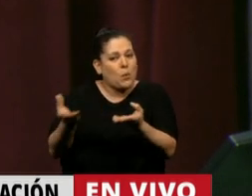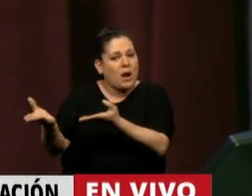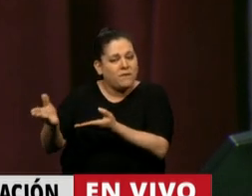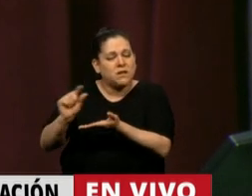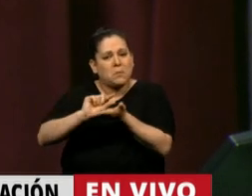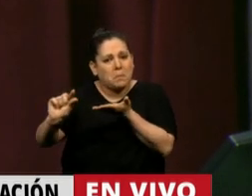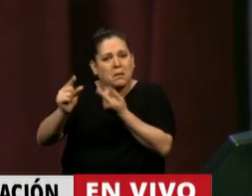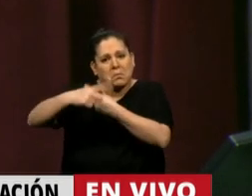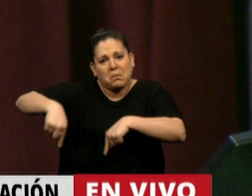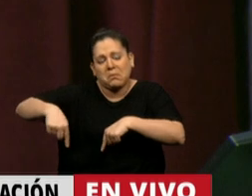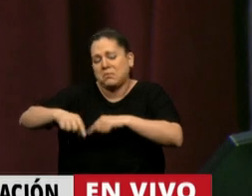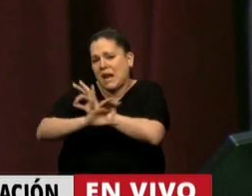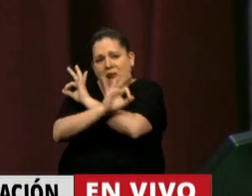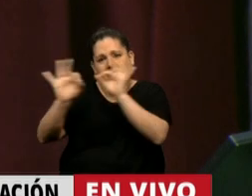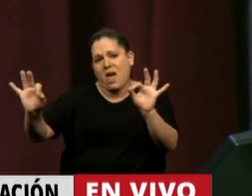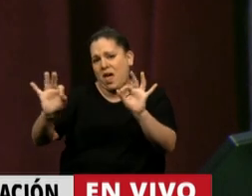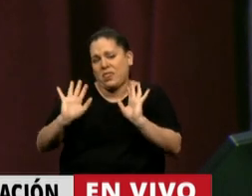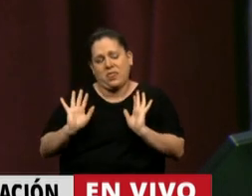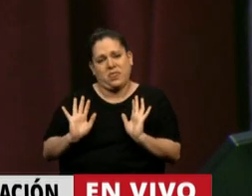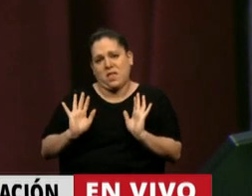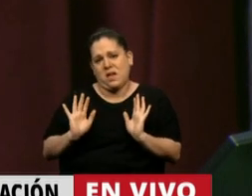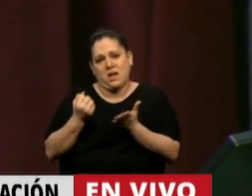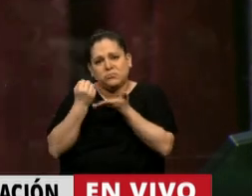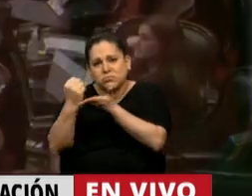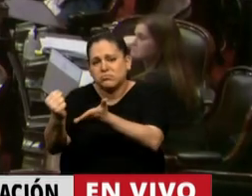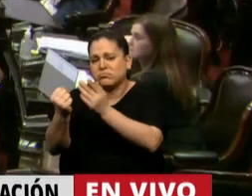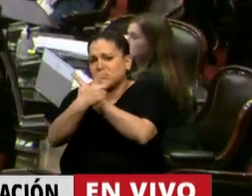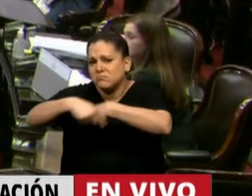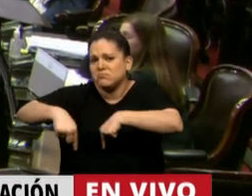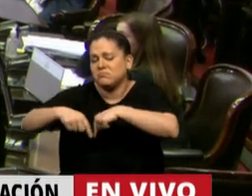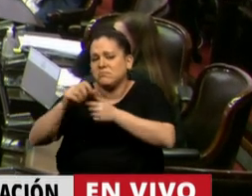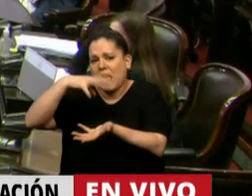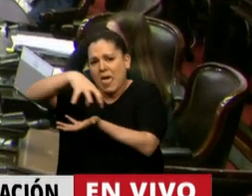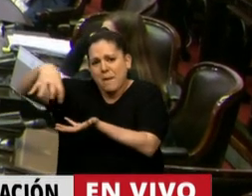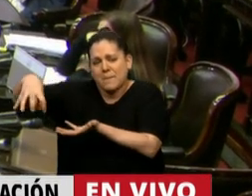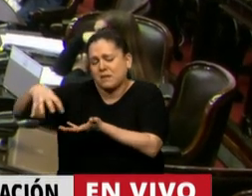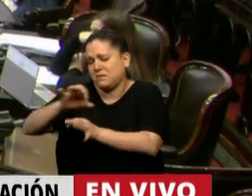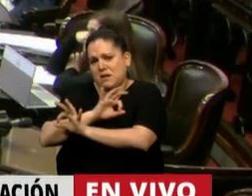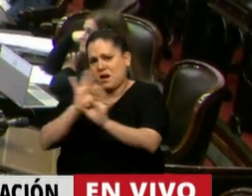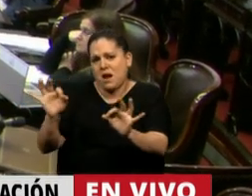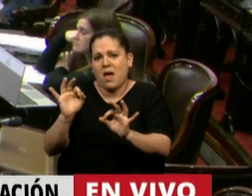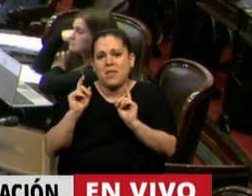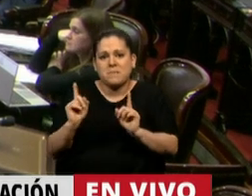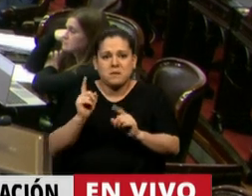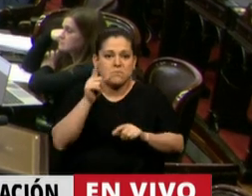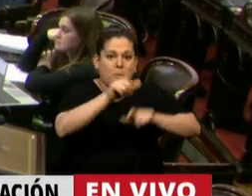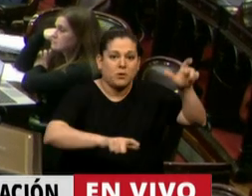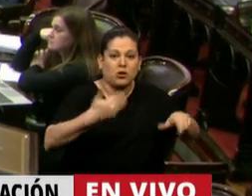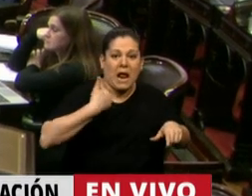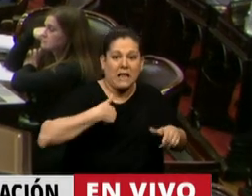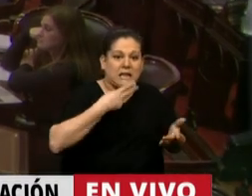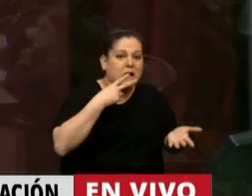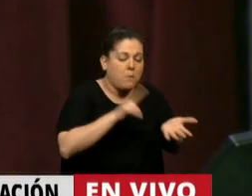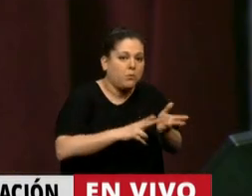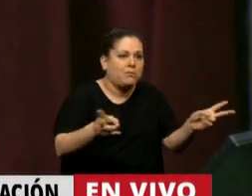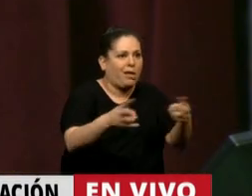Fiscales ni beneficios de carácter contributivos usando el patrimonio de aquellos argentinos o los impuestos